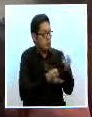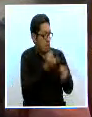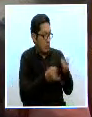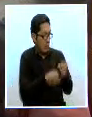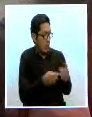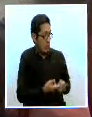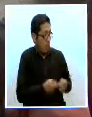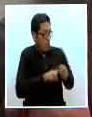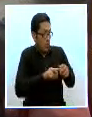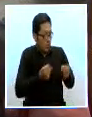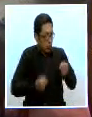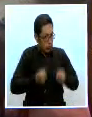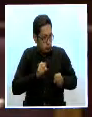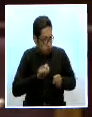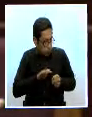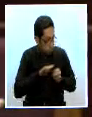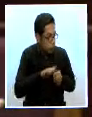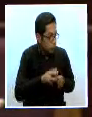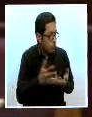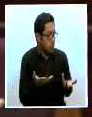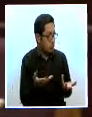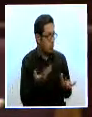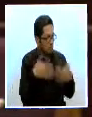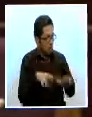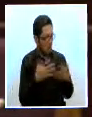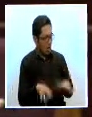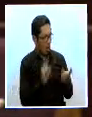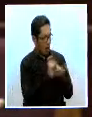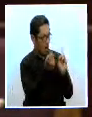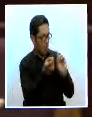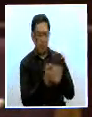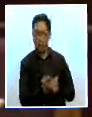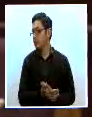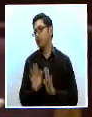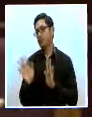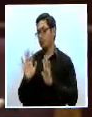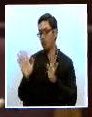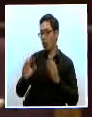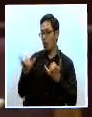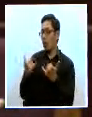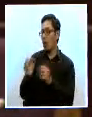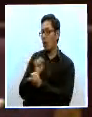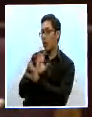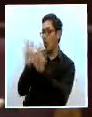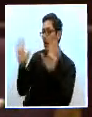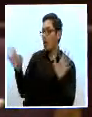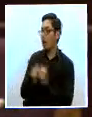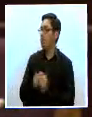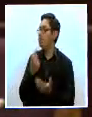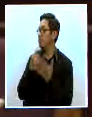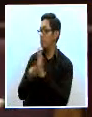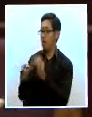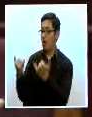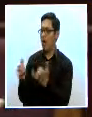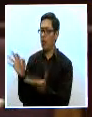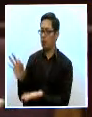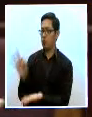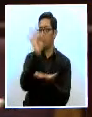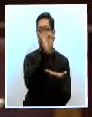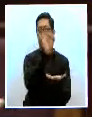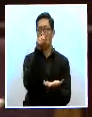por supuesto es por eso que nosotros no ahora y eso también quería aclarar a la ciudadanía no es que hoy porque está un nuevo representante en